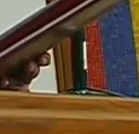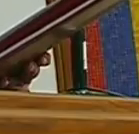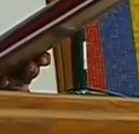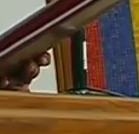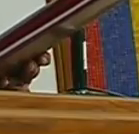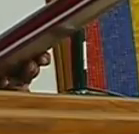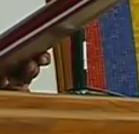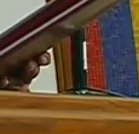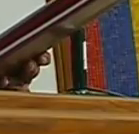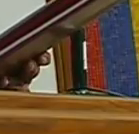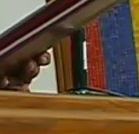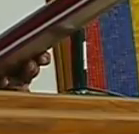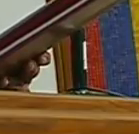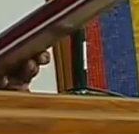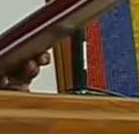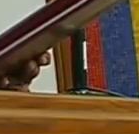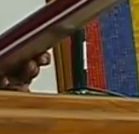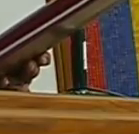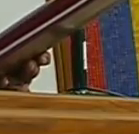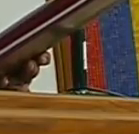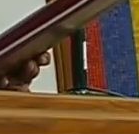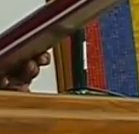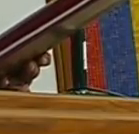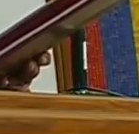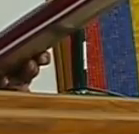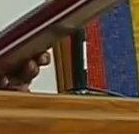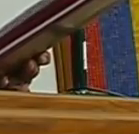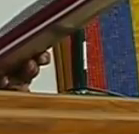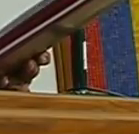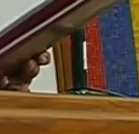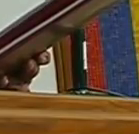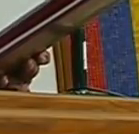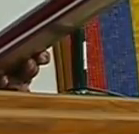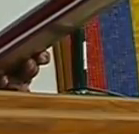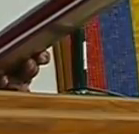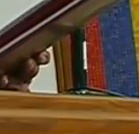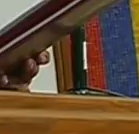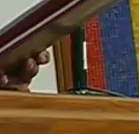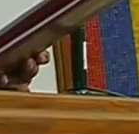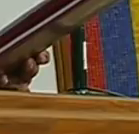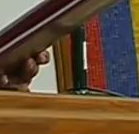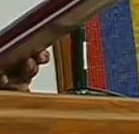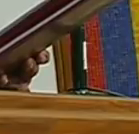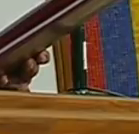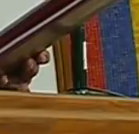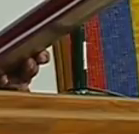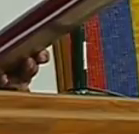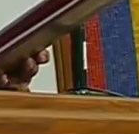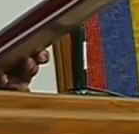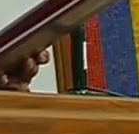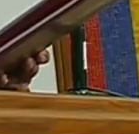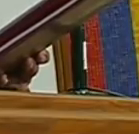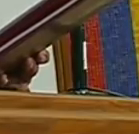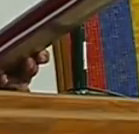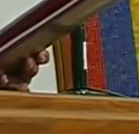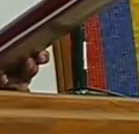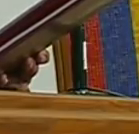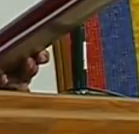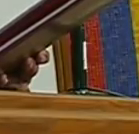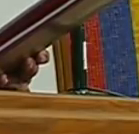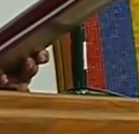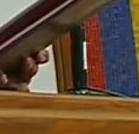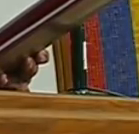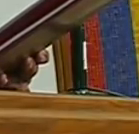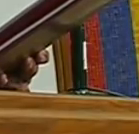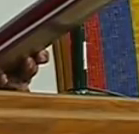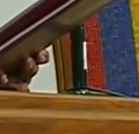consejos productivos de trabajadoras y trabajadores, con las modificaciones, adiciones y opiniones recabadas en el proceso de consulta